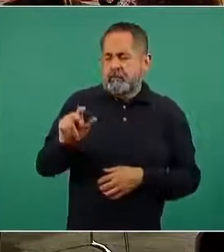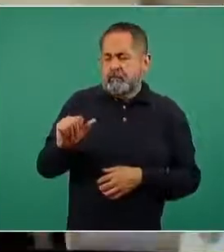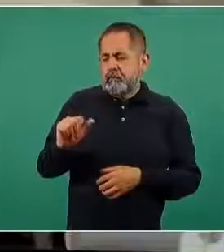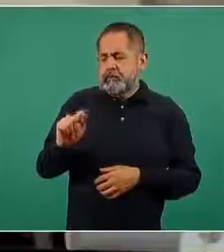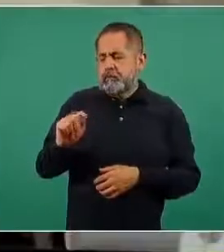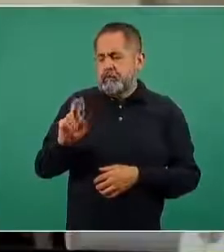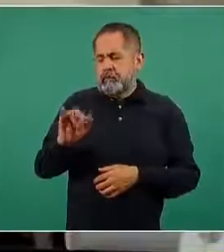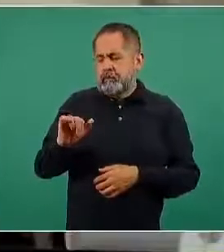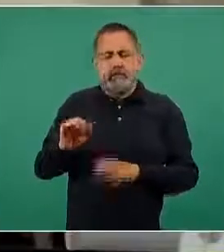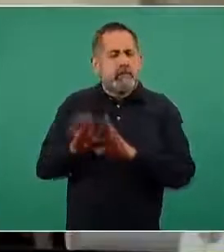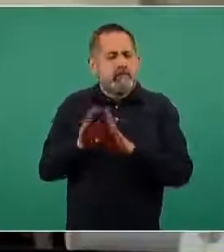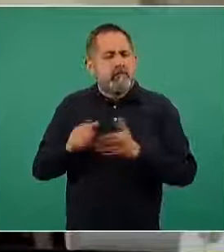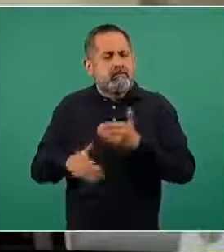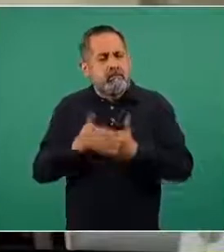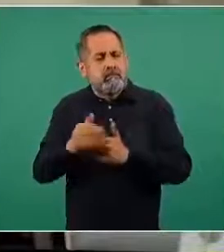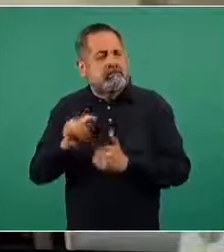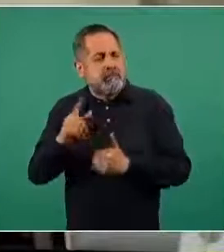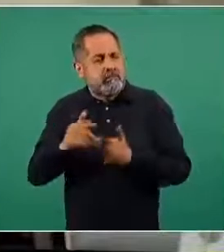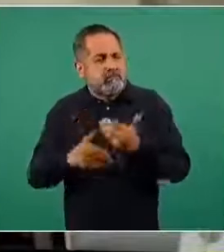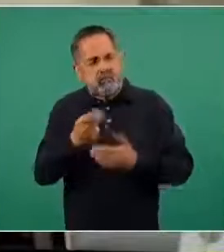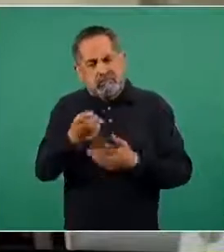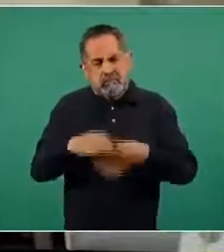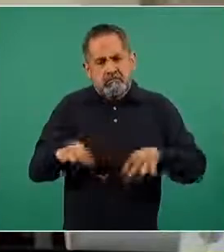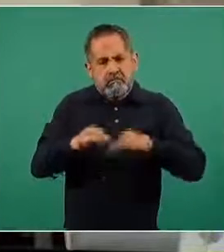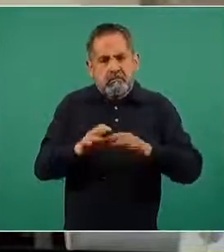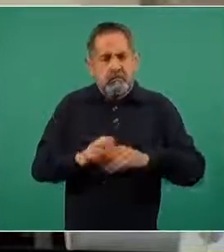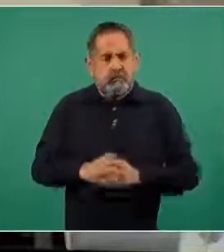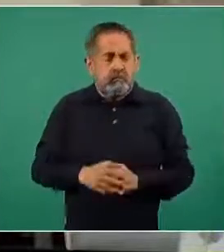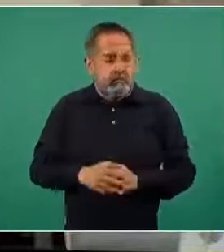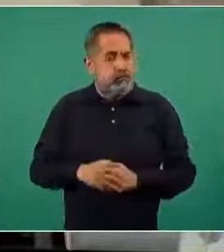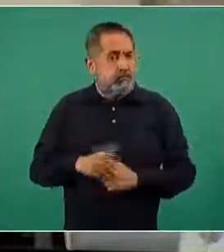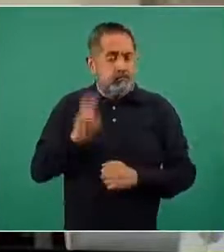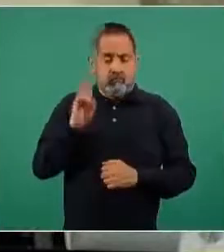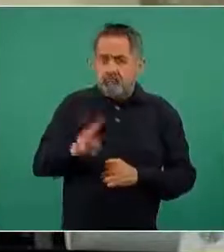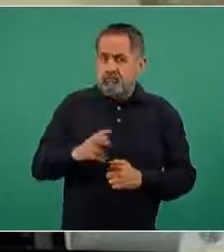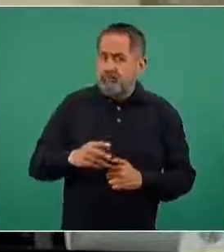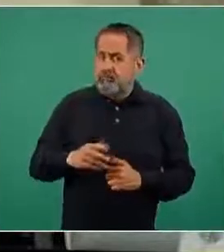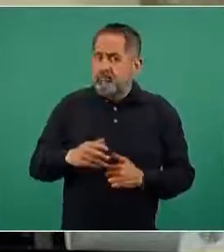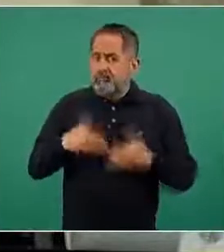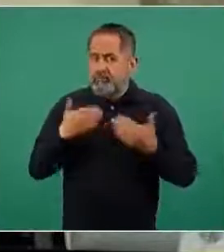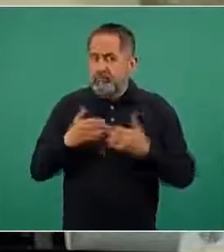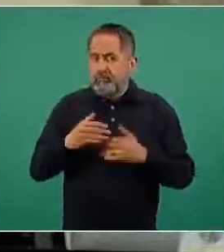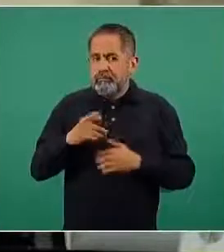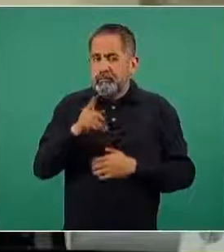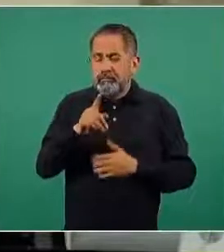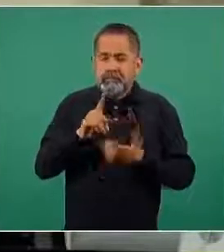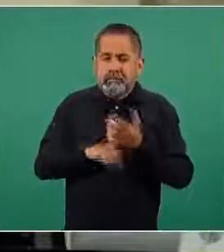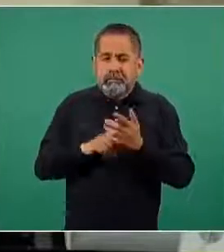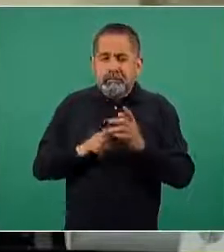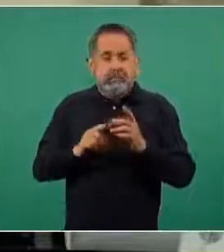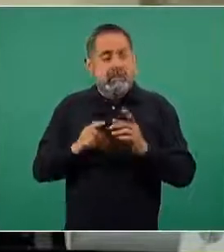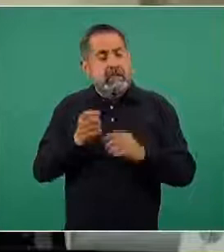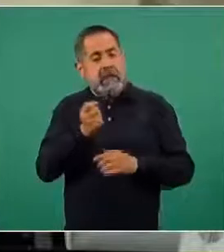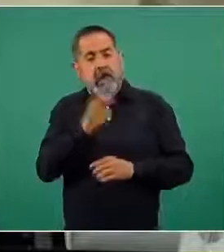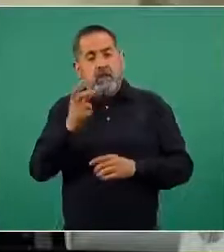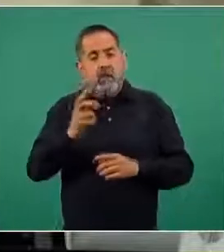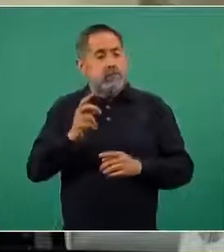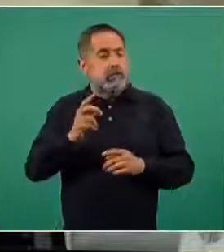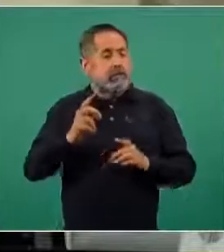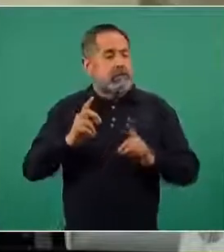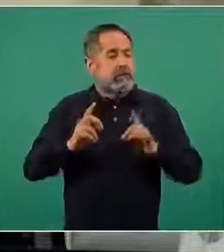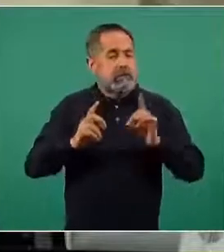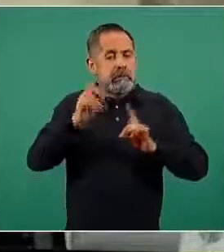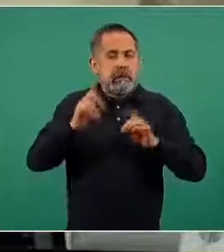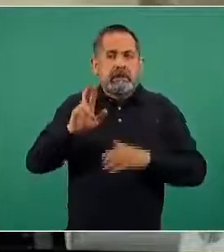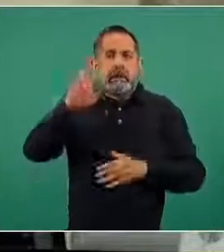avanzando, un tema realmente importante. Debo confesar que no sin cierta decepción escuché que ya habían tomado a todos los voluntarios para